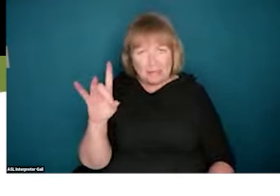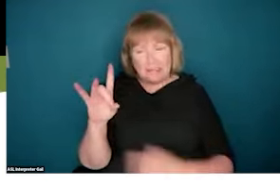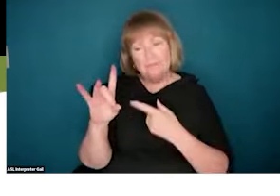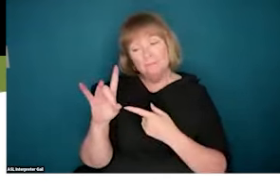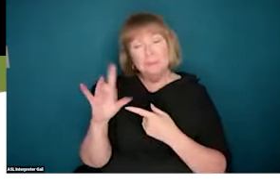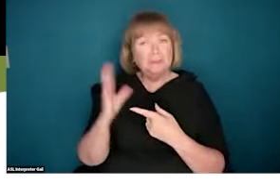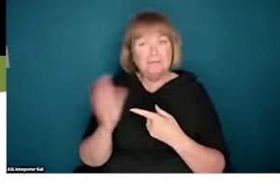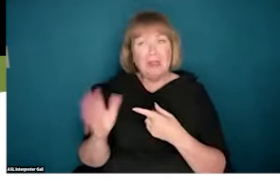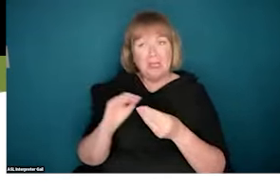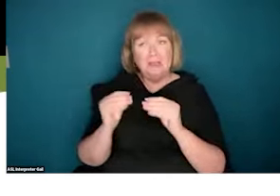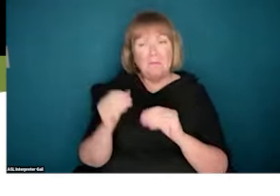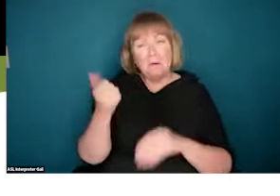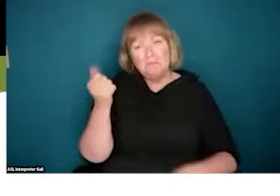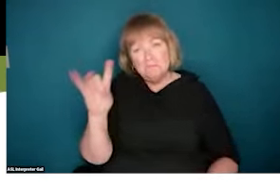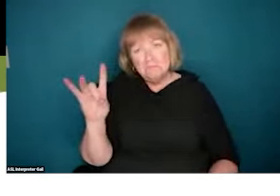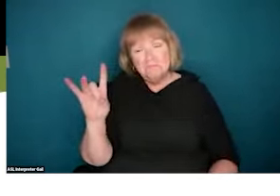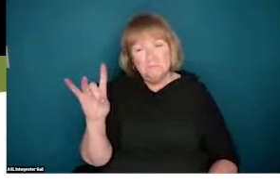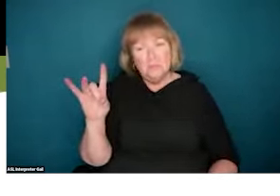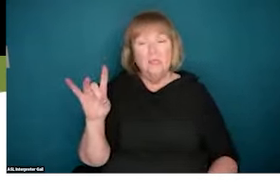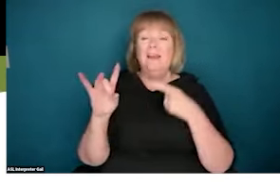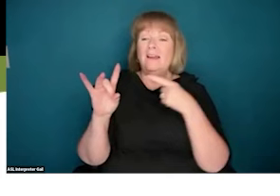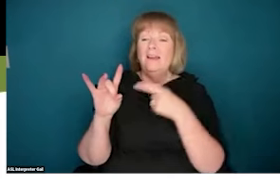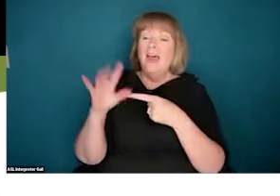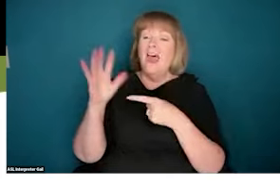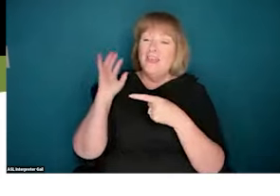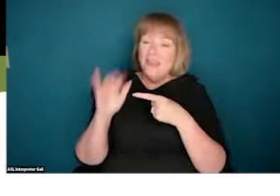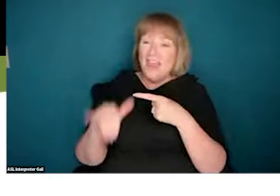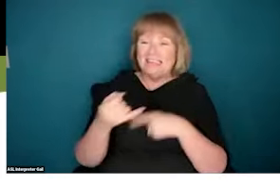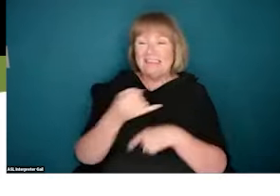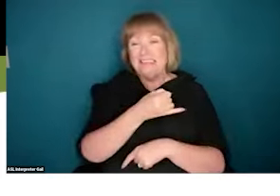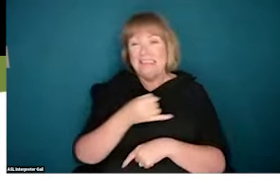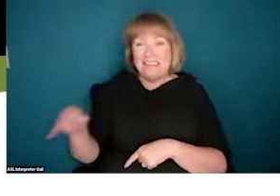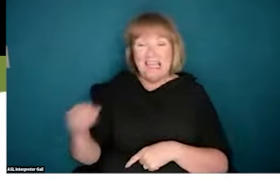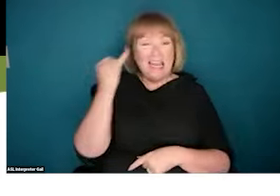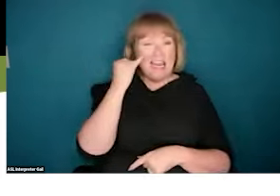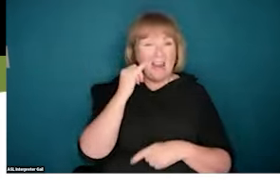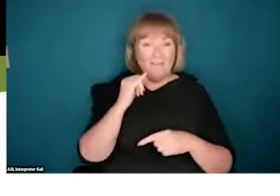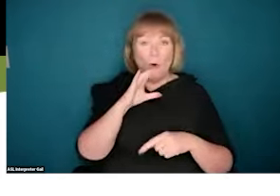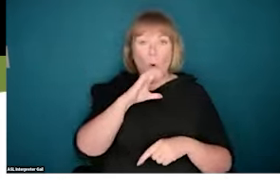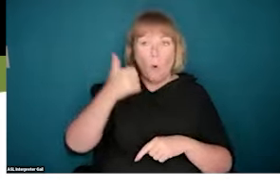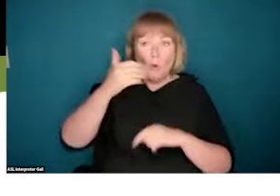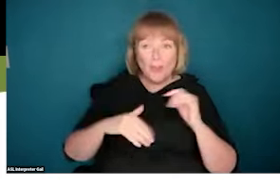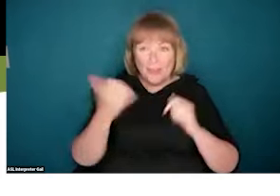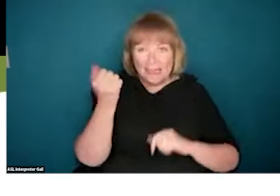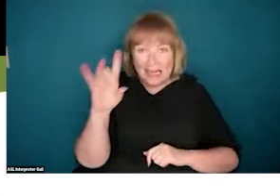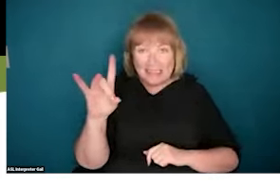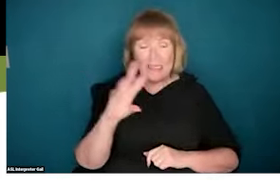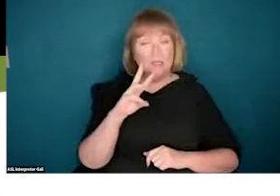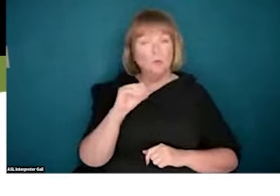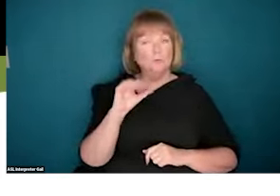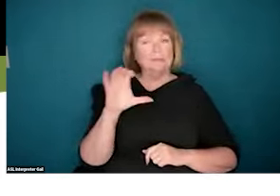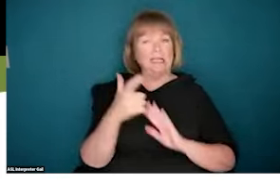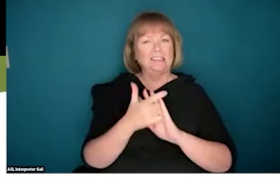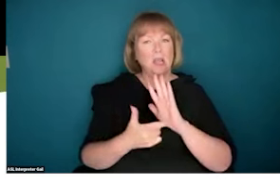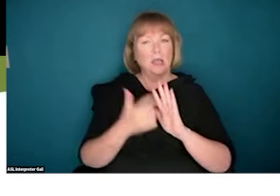nada mágico con respecto, es simplemente un número y esta es la línea que el Estado dibuja en